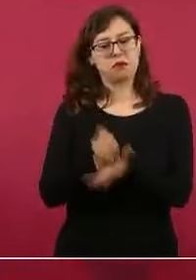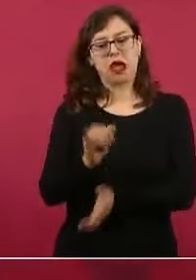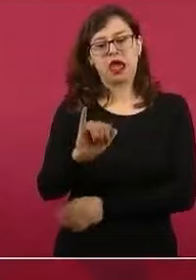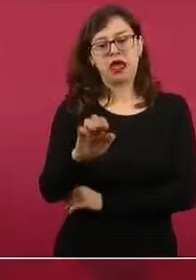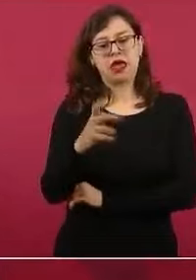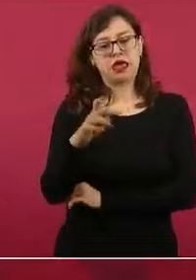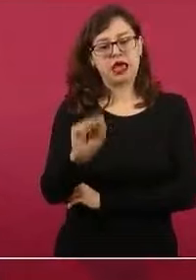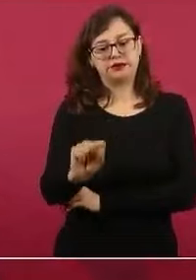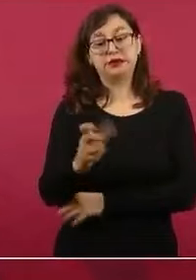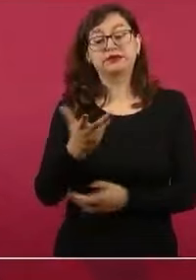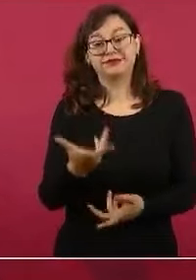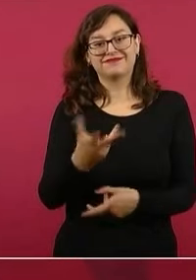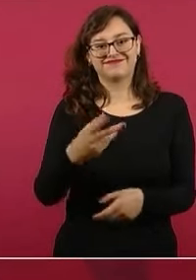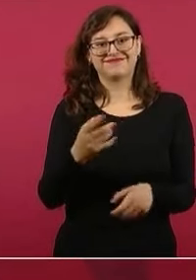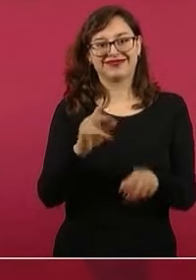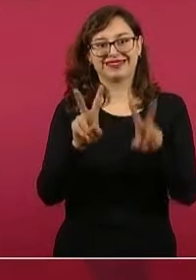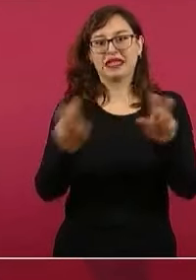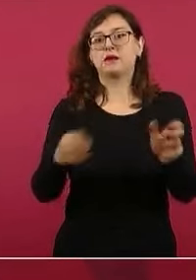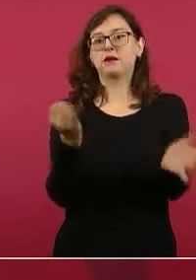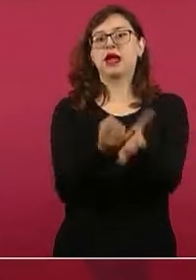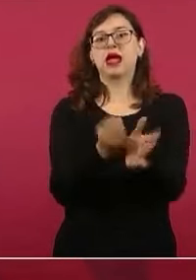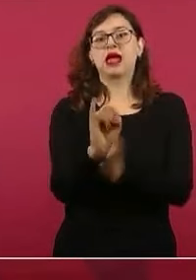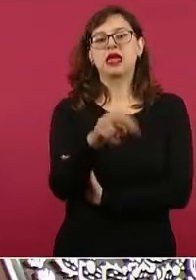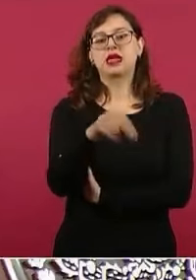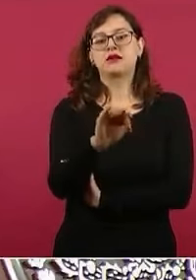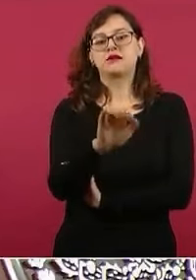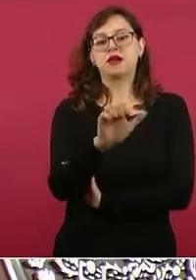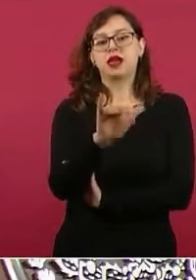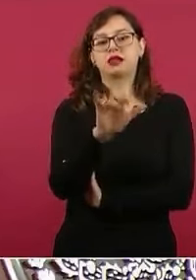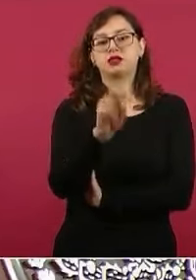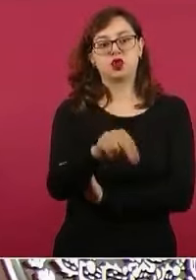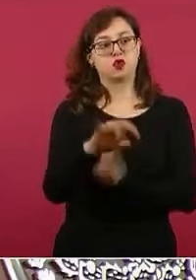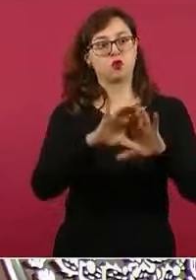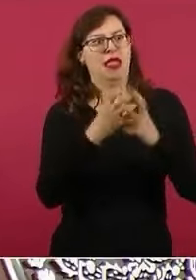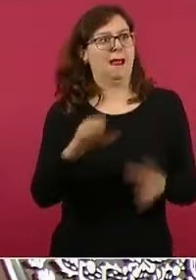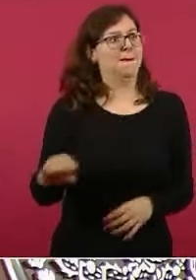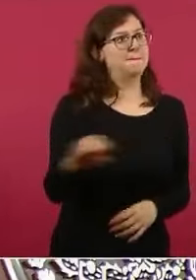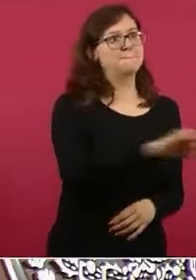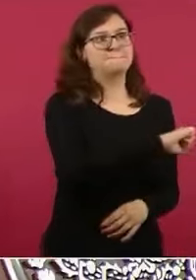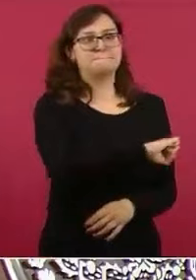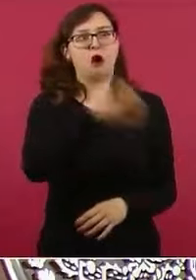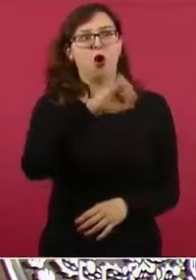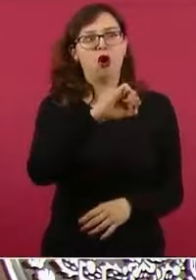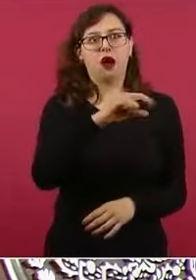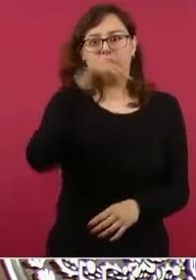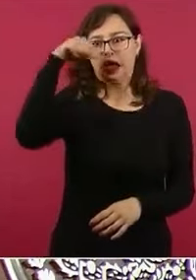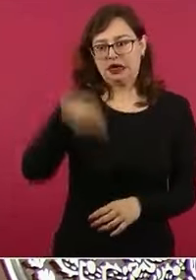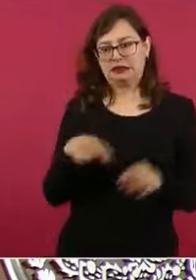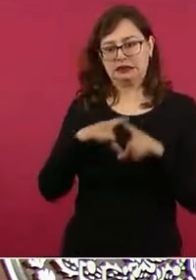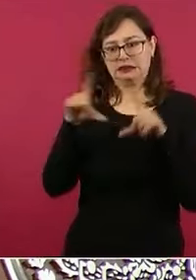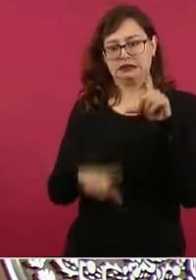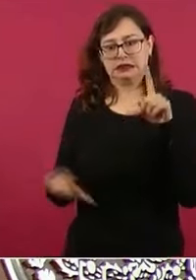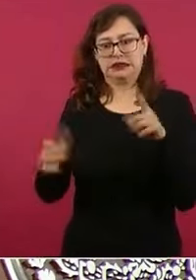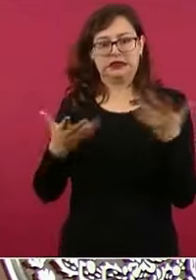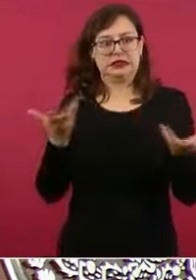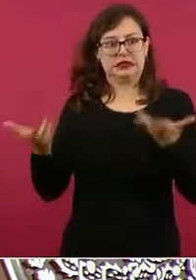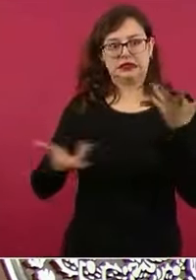ese proceso inflacionario que se vive a nivel mundial, 100% de incentivo fiscal a los tres tipos